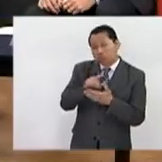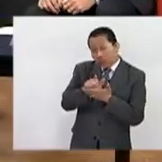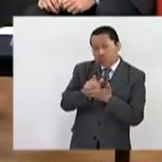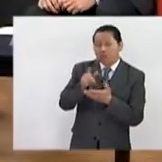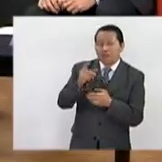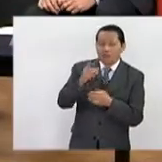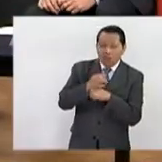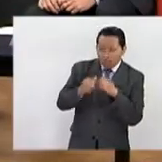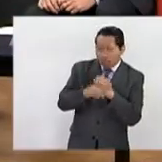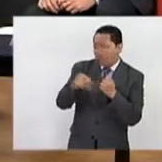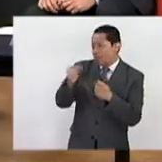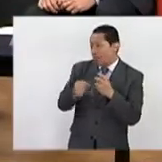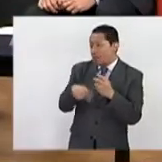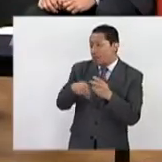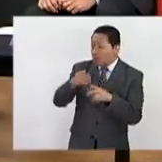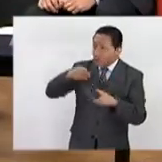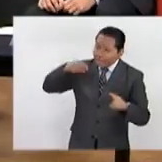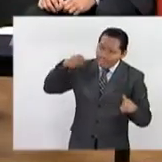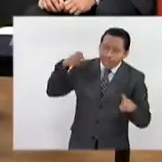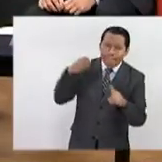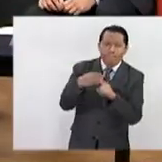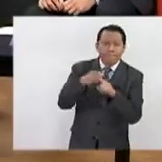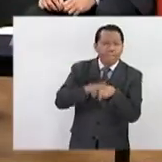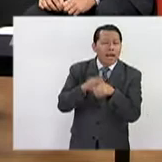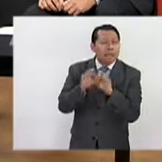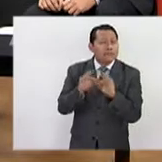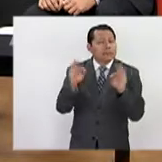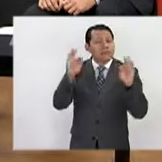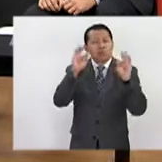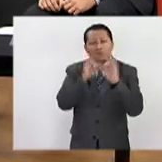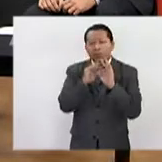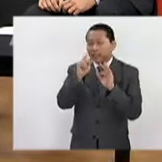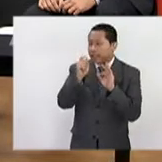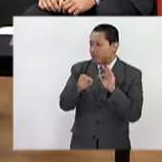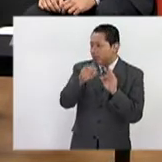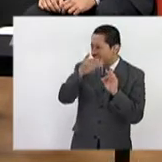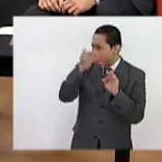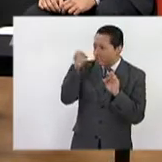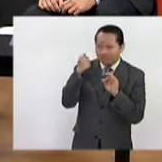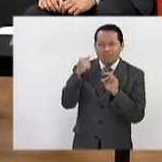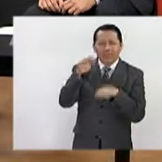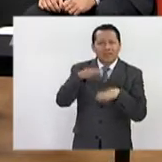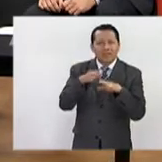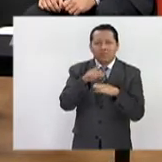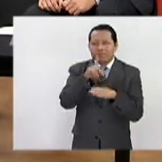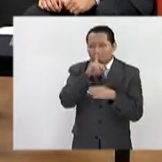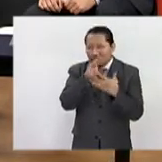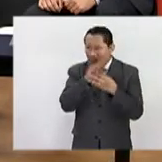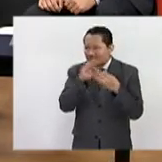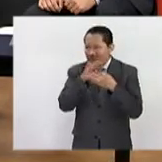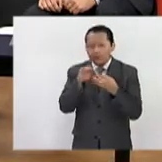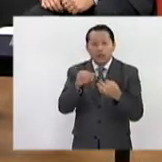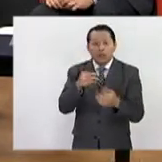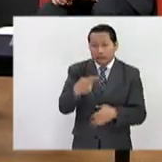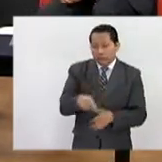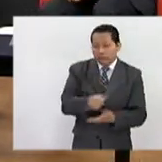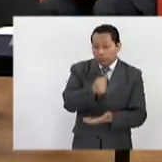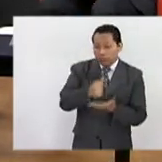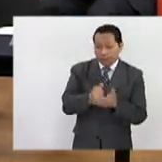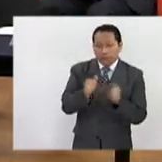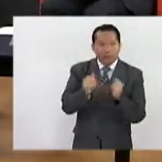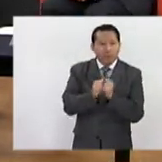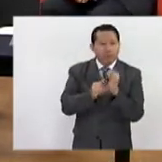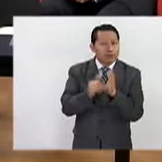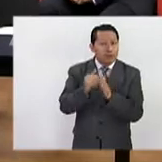cosas, pero lo prioritario o lo esencial, pues no se sabe, ¿no? Muchas veces aquí en una ciudad con tantos millones